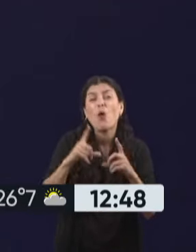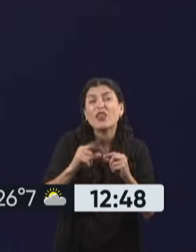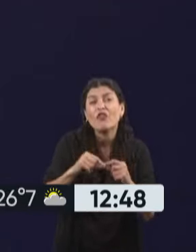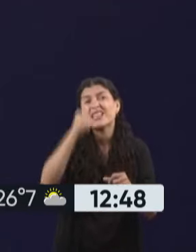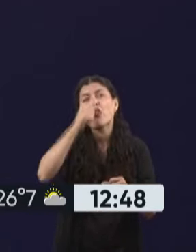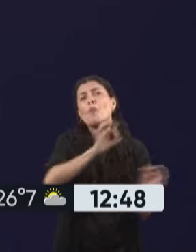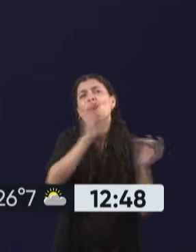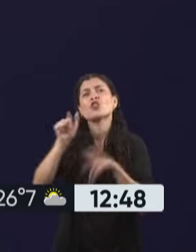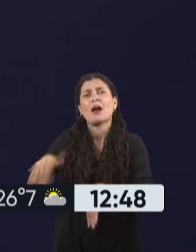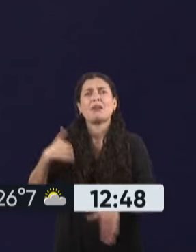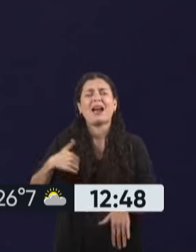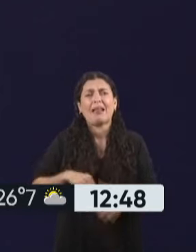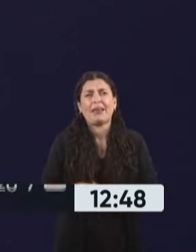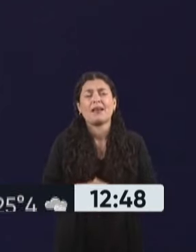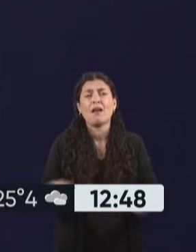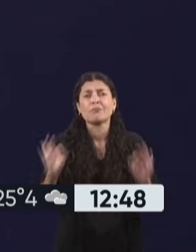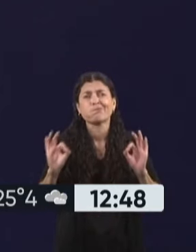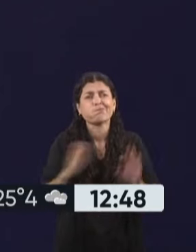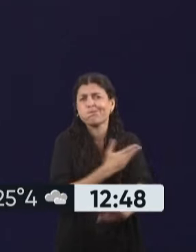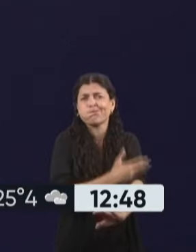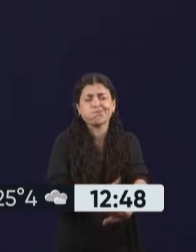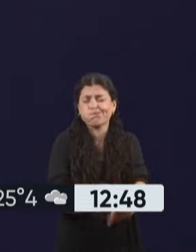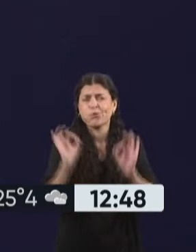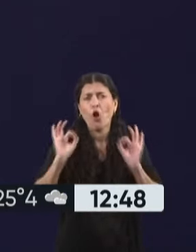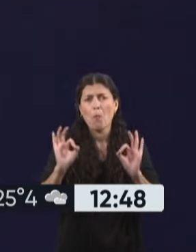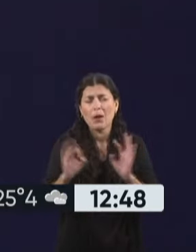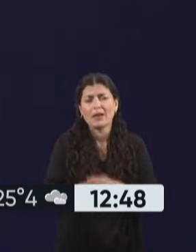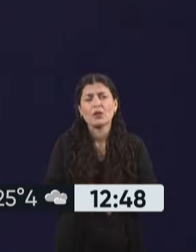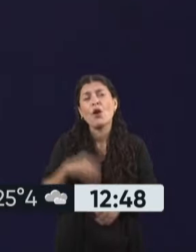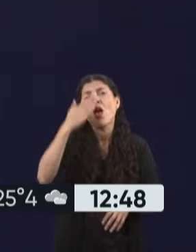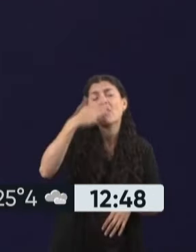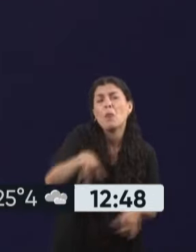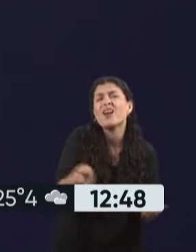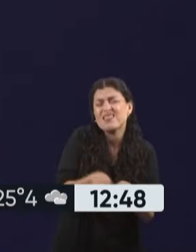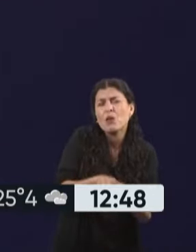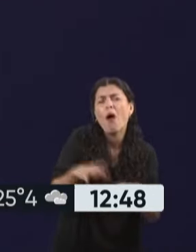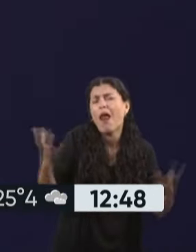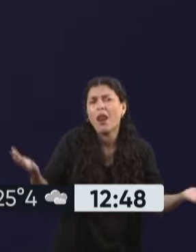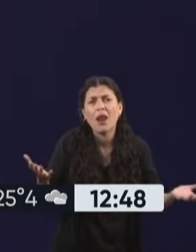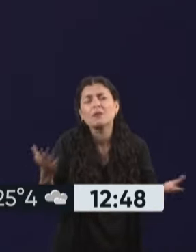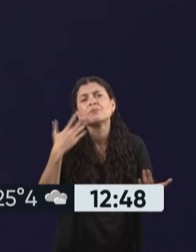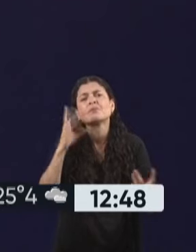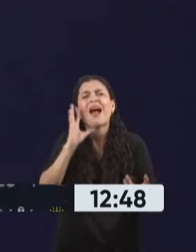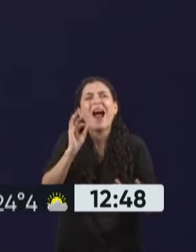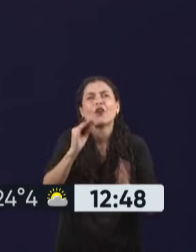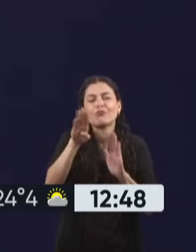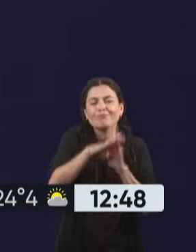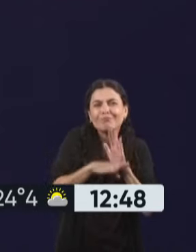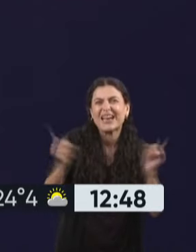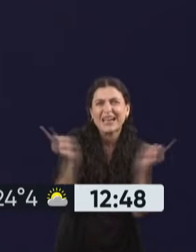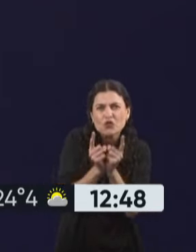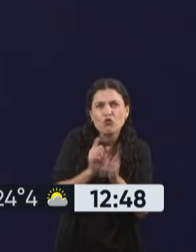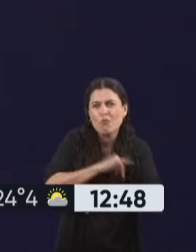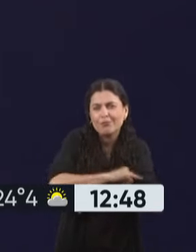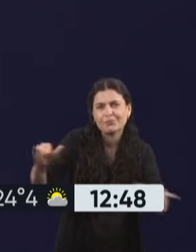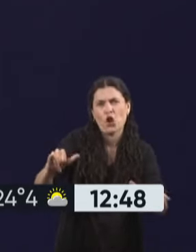domingo. Bueno, hasta aquí todo. Después igualmente después les pasamos el punto de la agenda mañana. Si hay